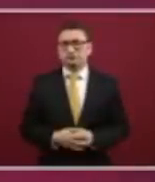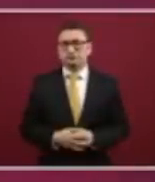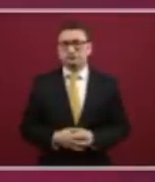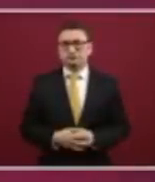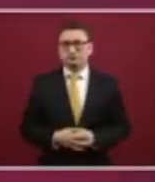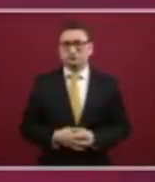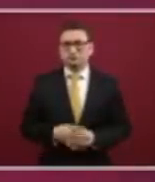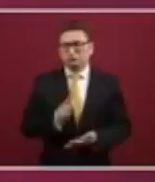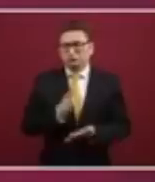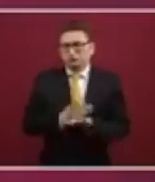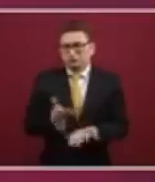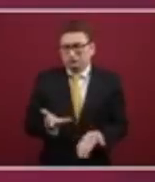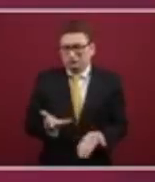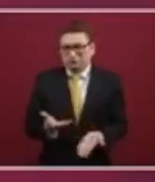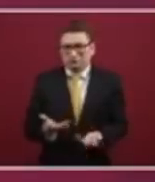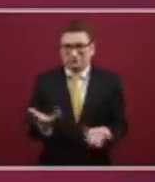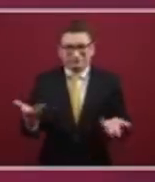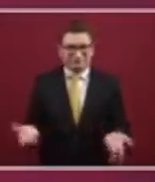Ahora,